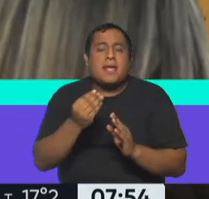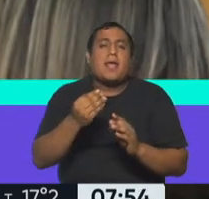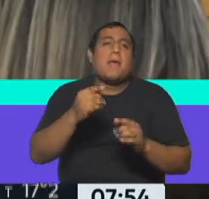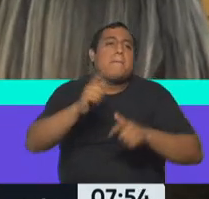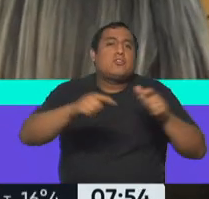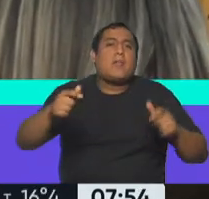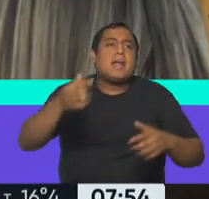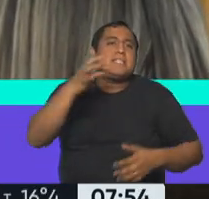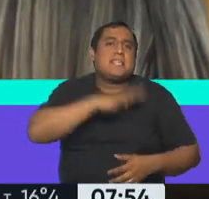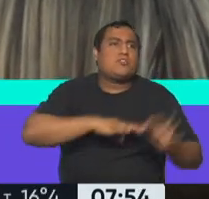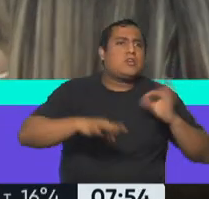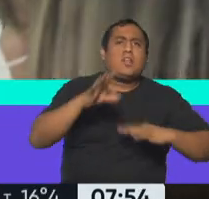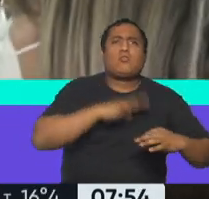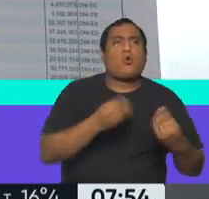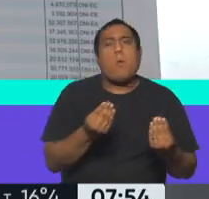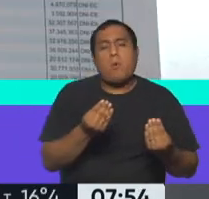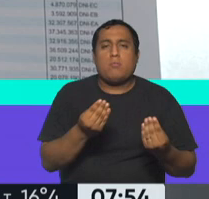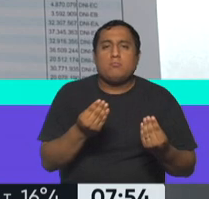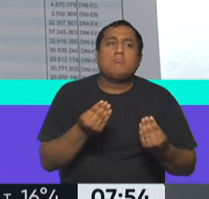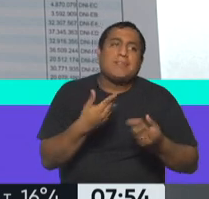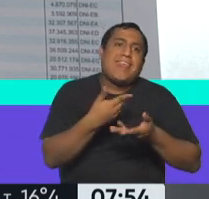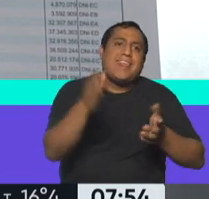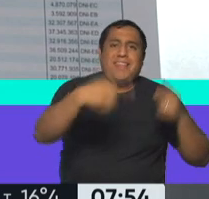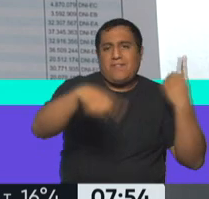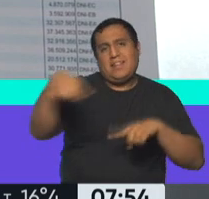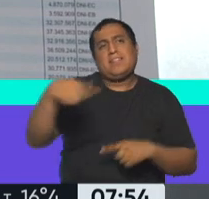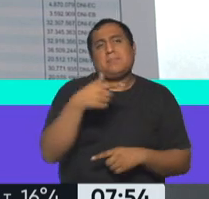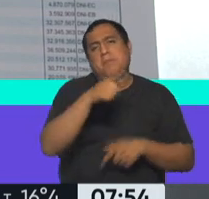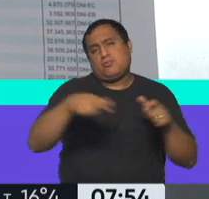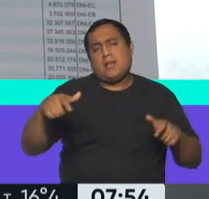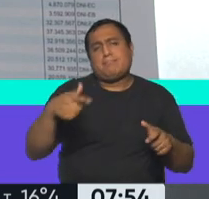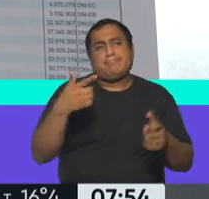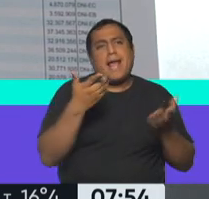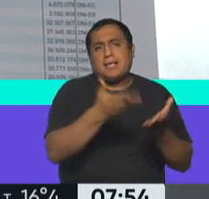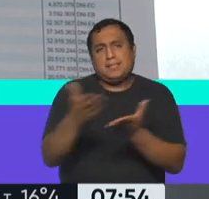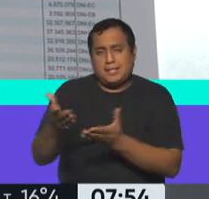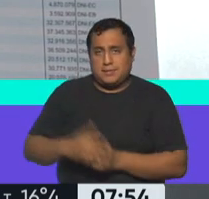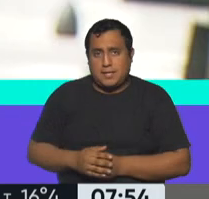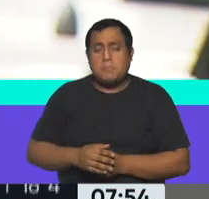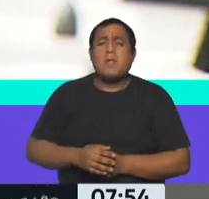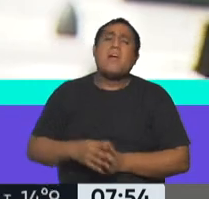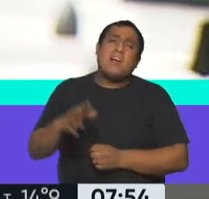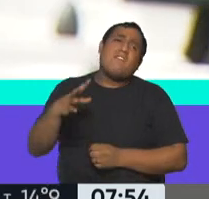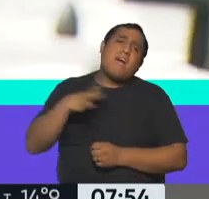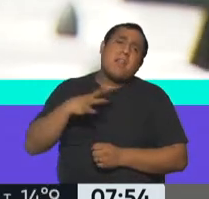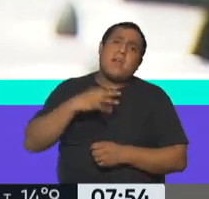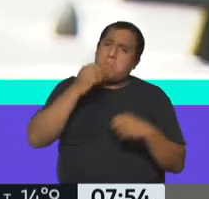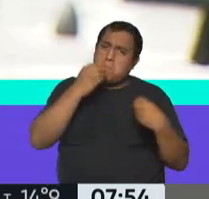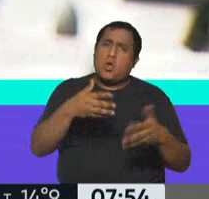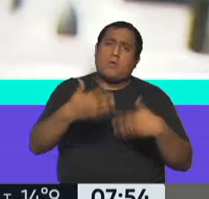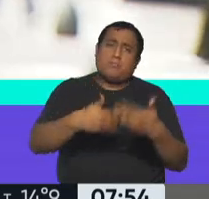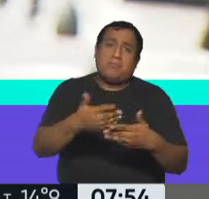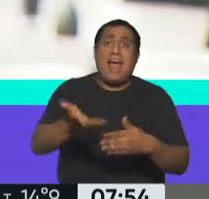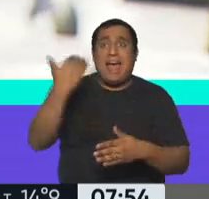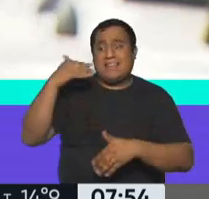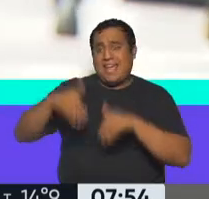sentido, es bastante heterogéneo y se atiende a distintos sectores sociales. Me parece que tiene condiciones para mejorar, seguramente. Revertir es un